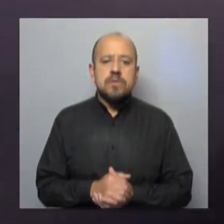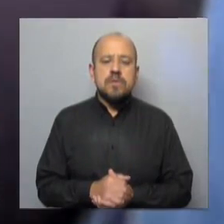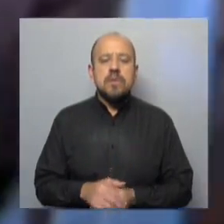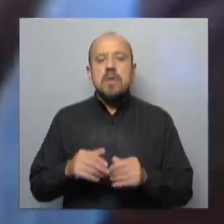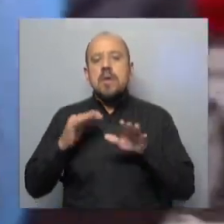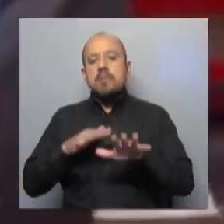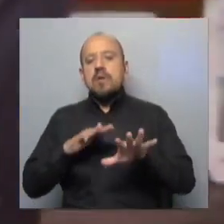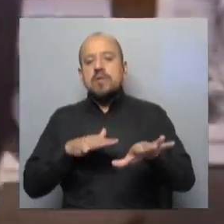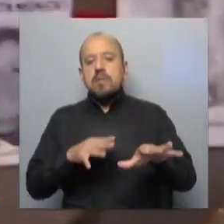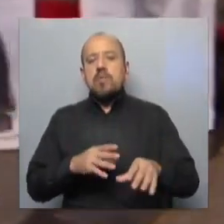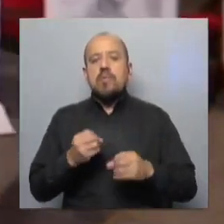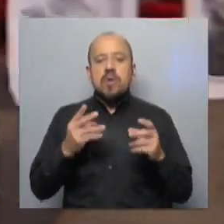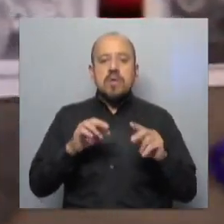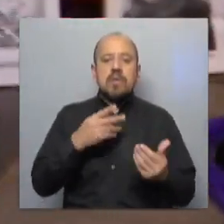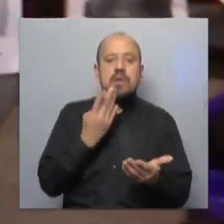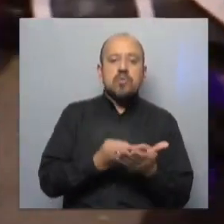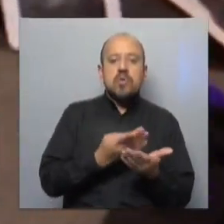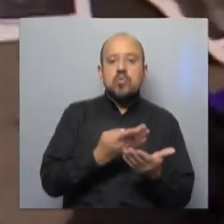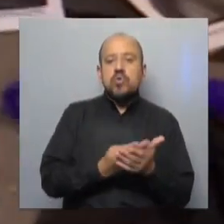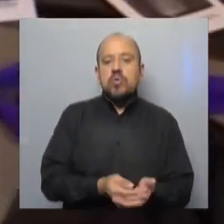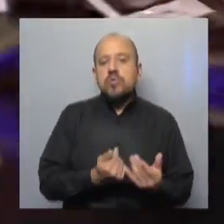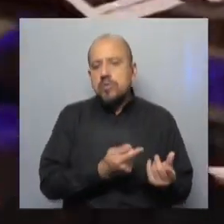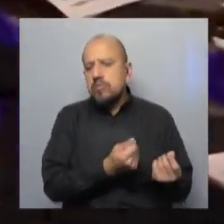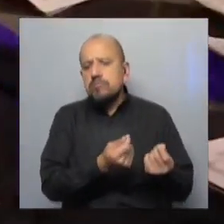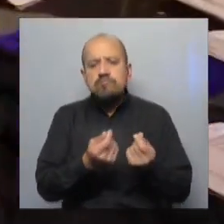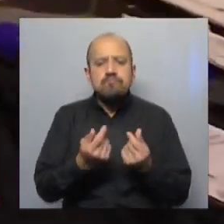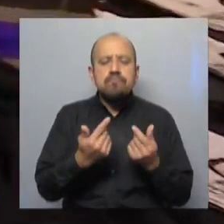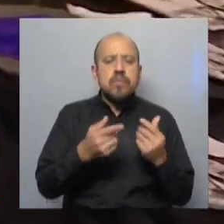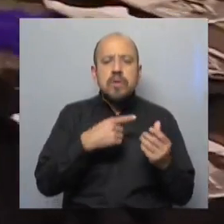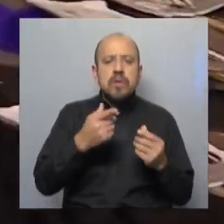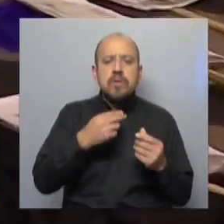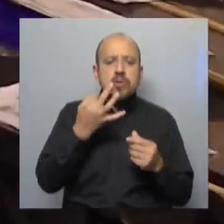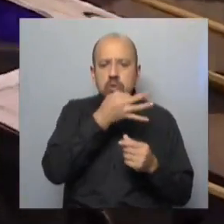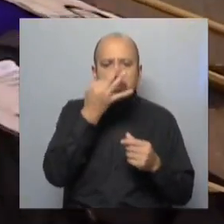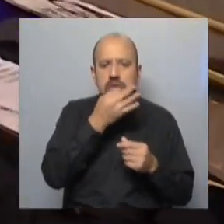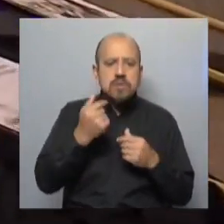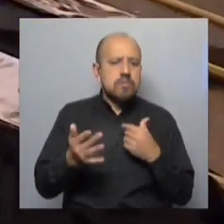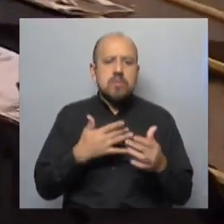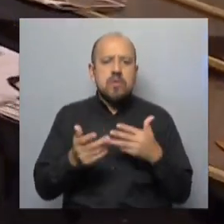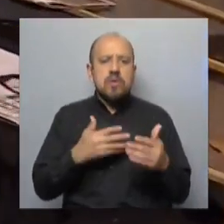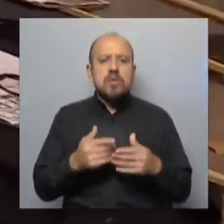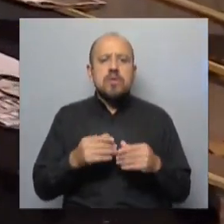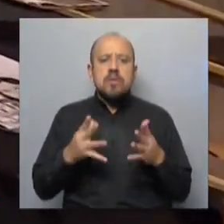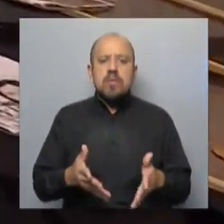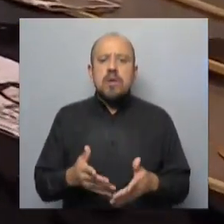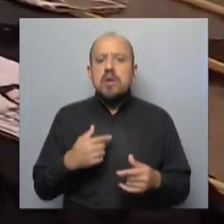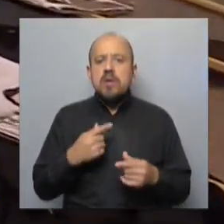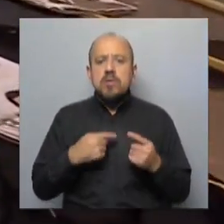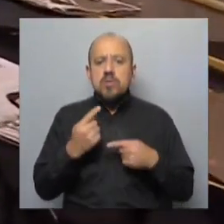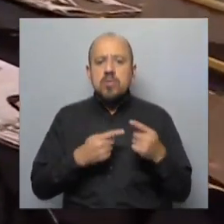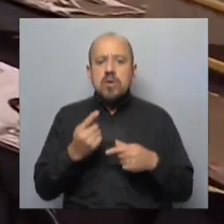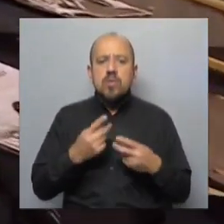porque en el consumo y la prostitución pueden ser motivo para justificar una desaparición para existir para dejar de buscar